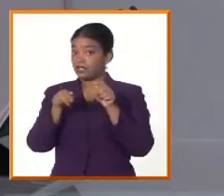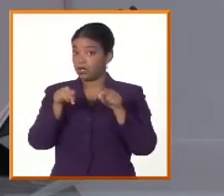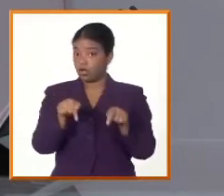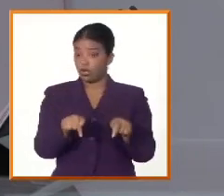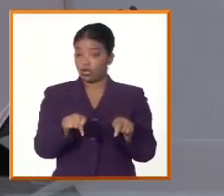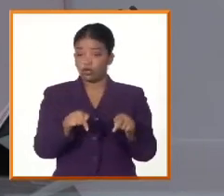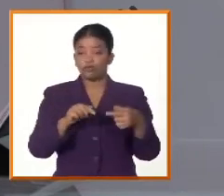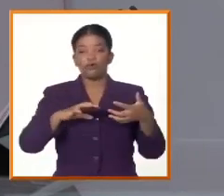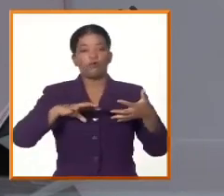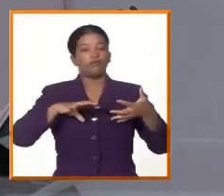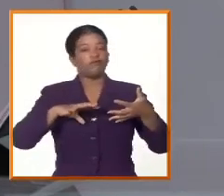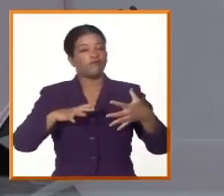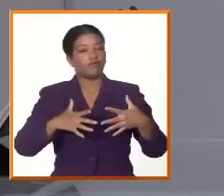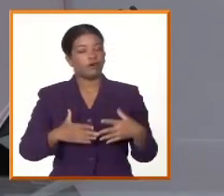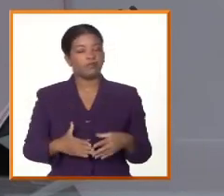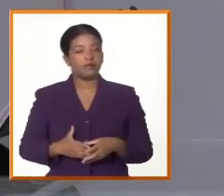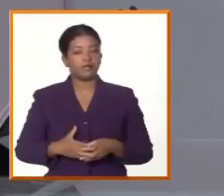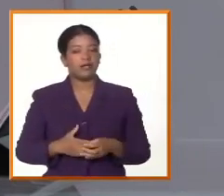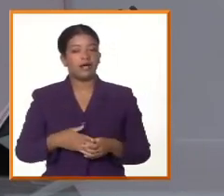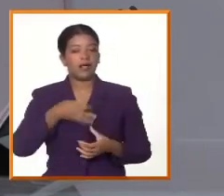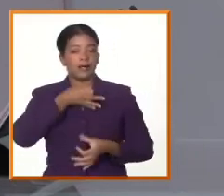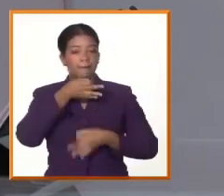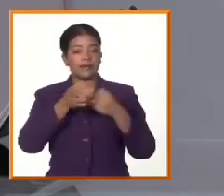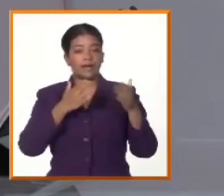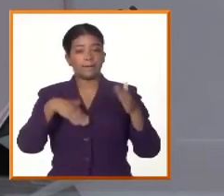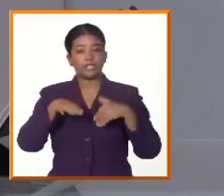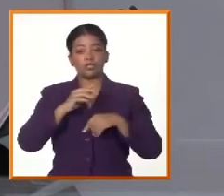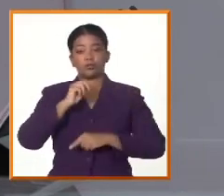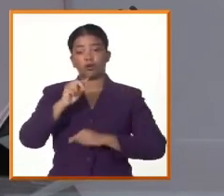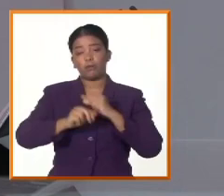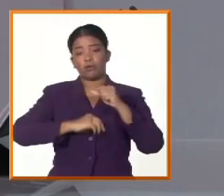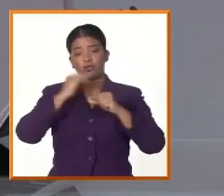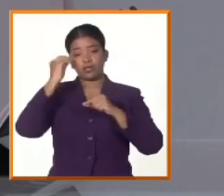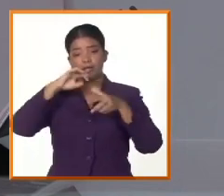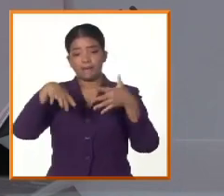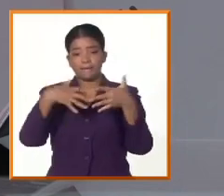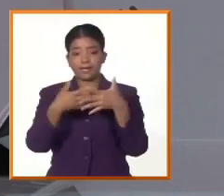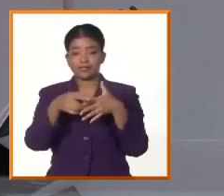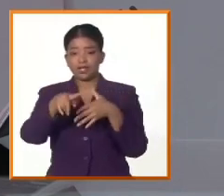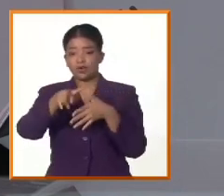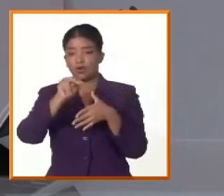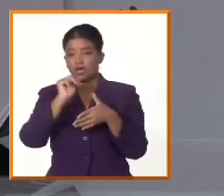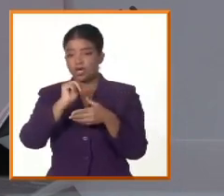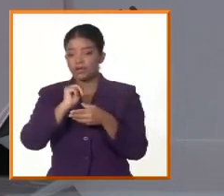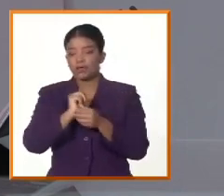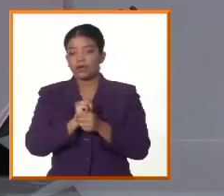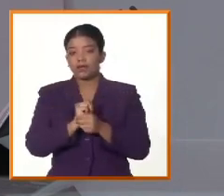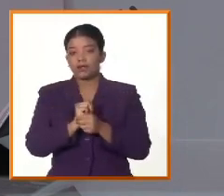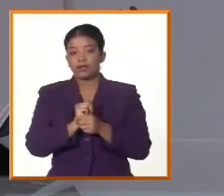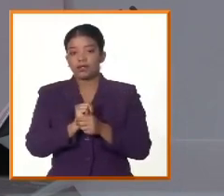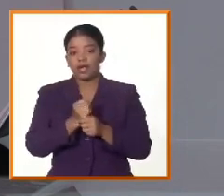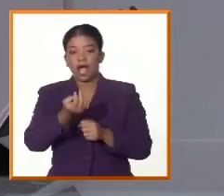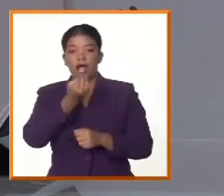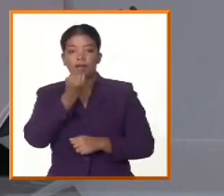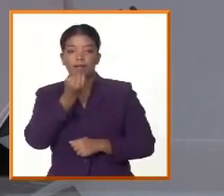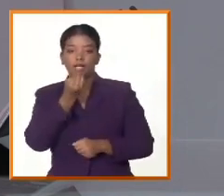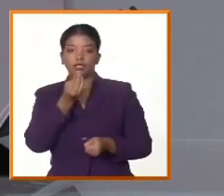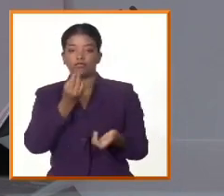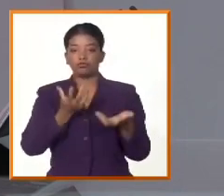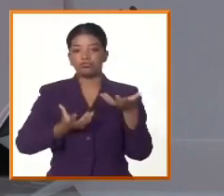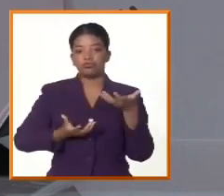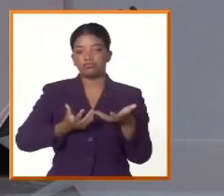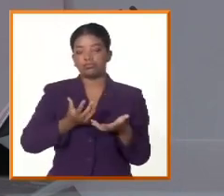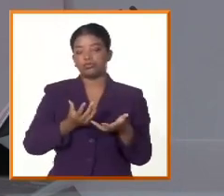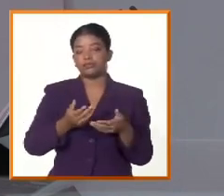espectro como explicaba el ministro que se ha ido ampliando en los elaboradores y transformadores de alimentos en